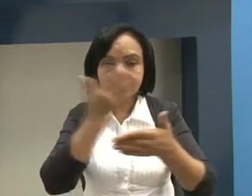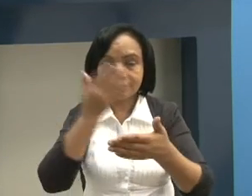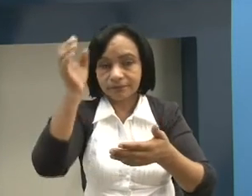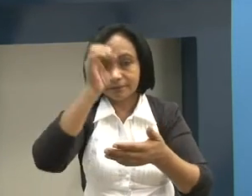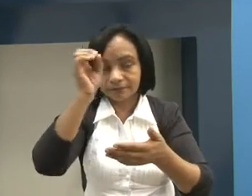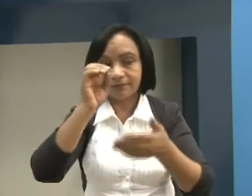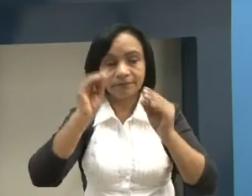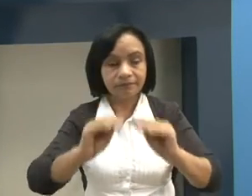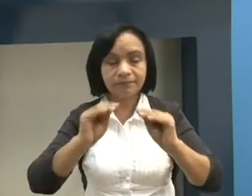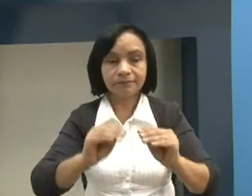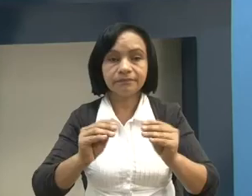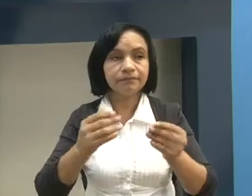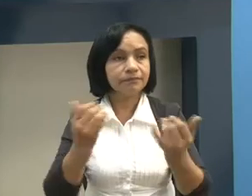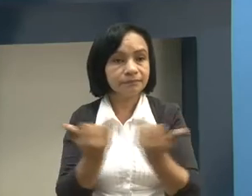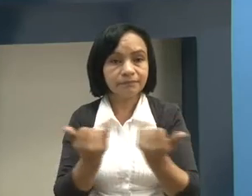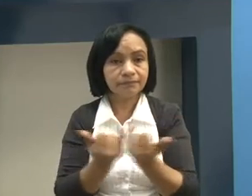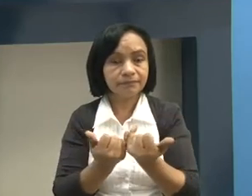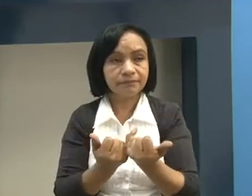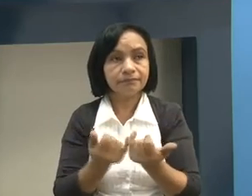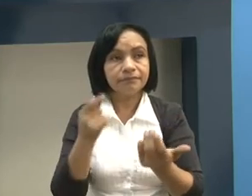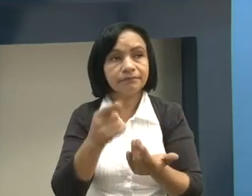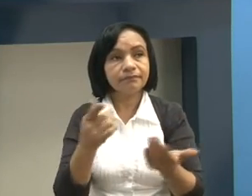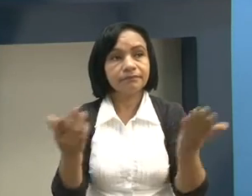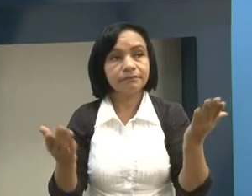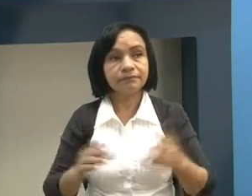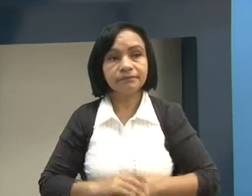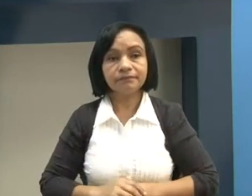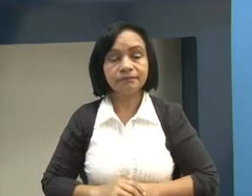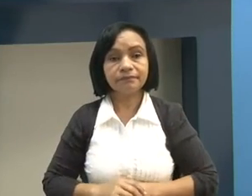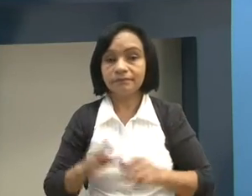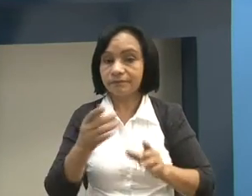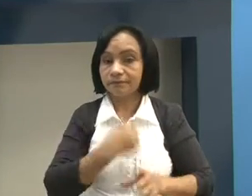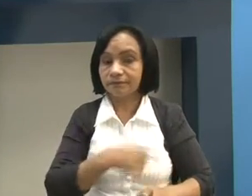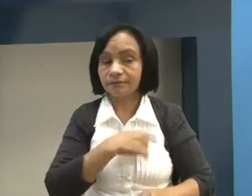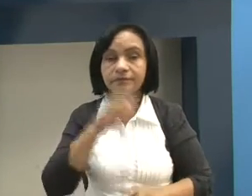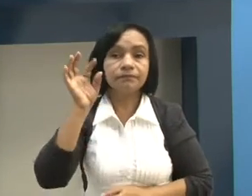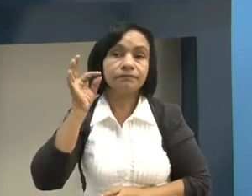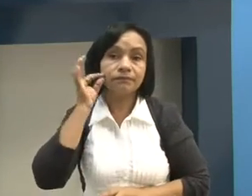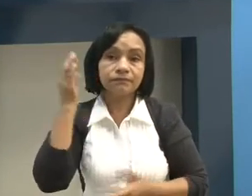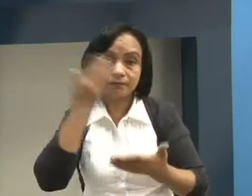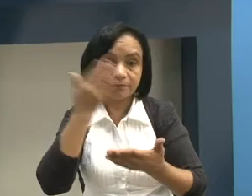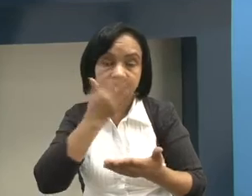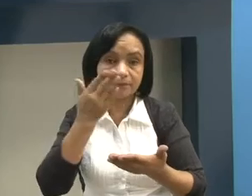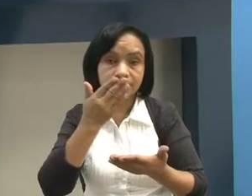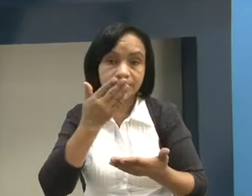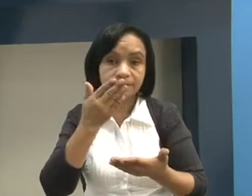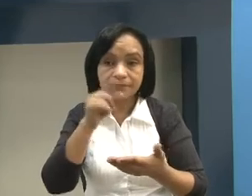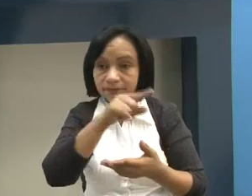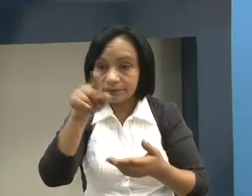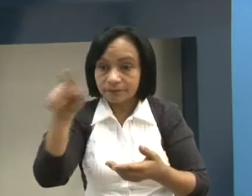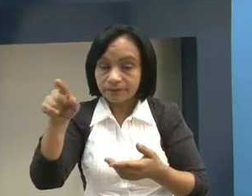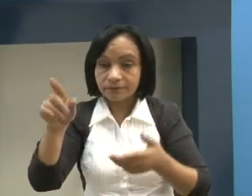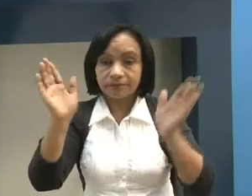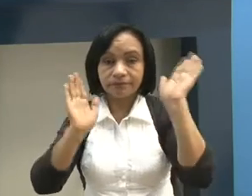alfabetización. Claro. ¿Verdad? Entonces, lo mismo es, si vos estás de las escuelas normales, estás ubicando a esos maestros